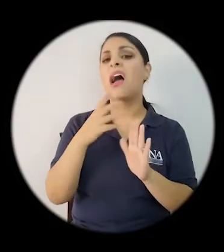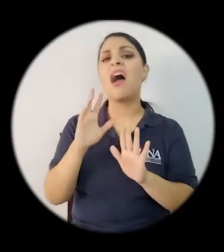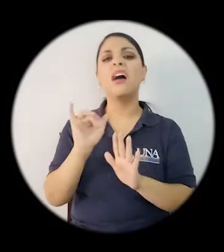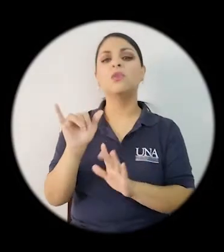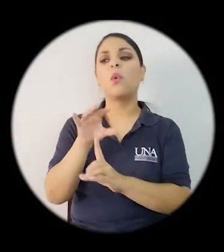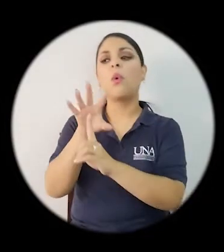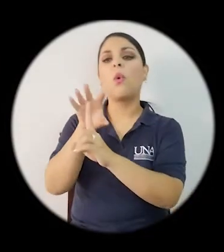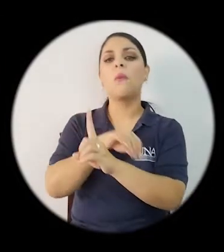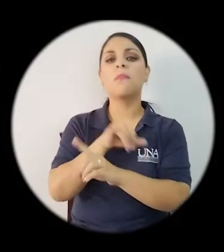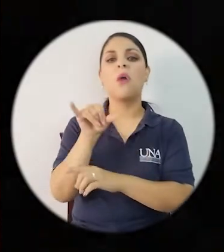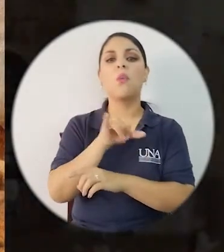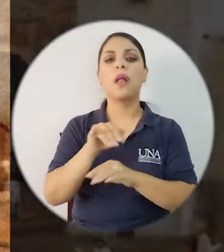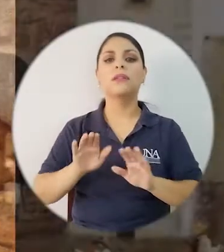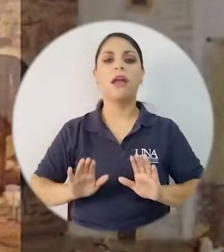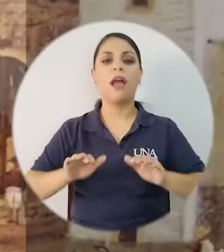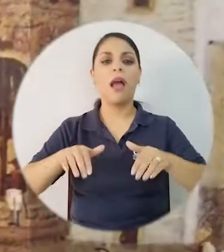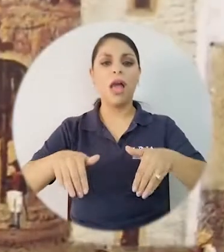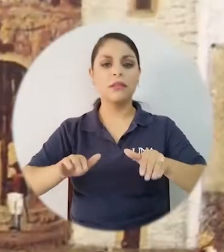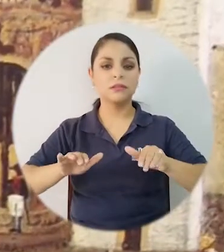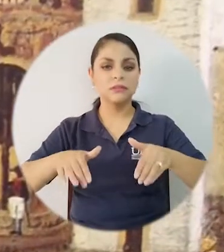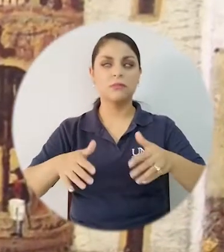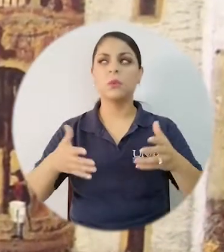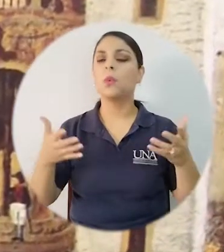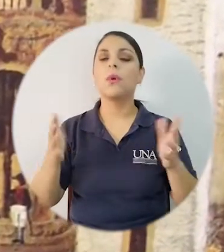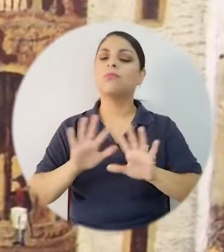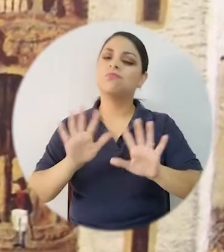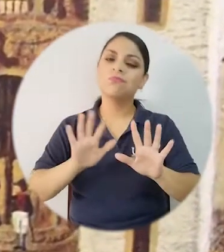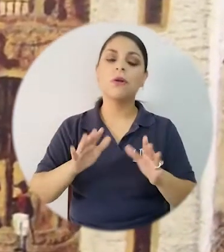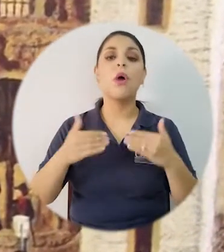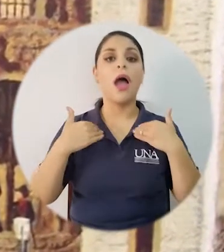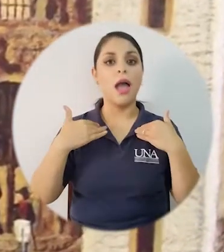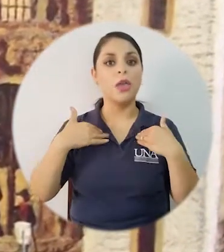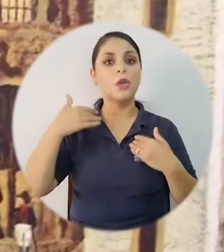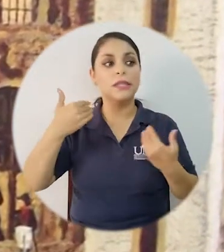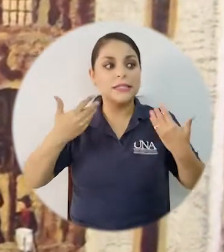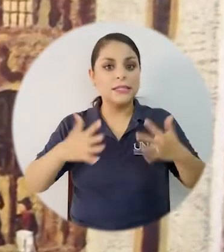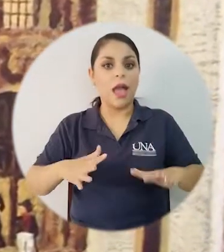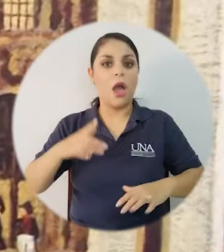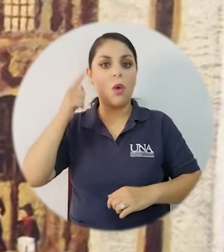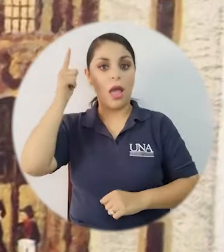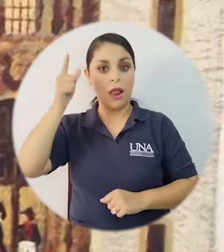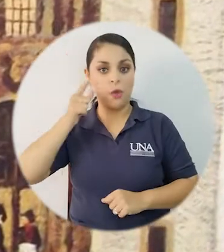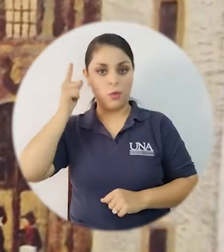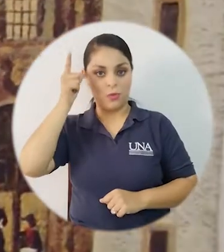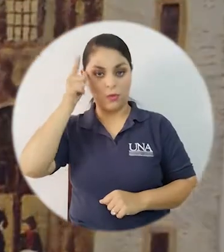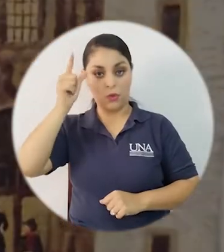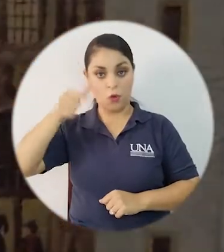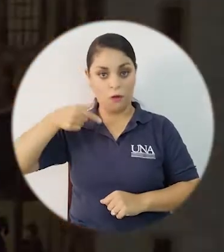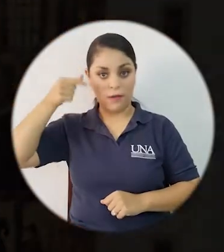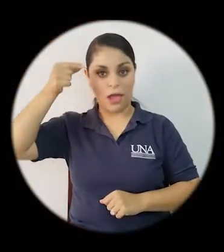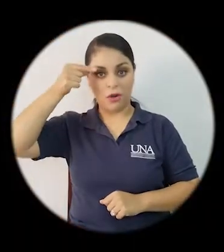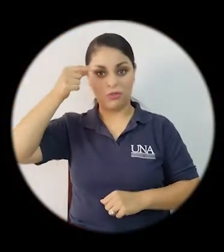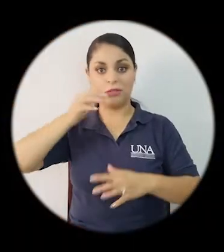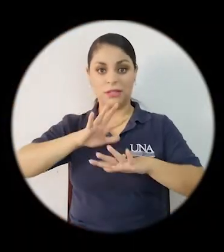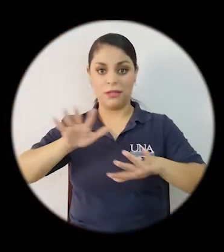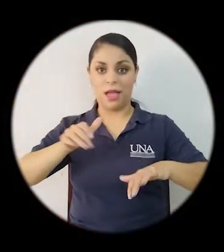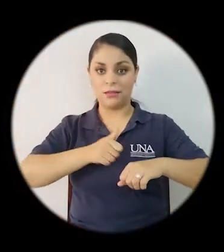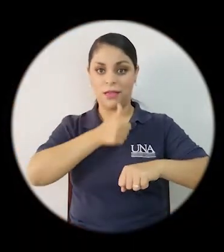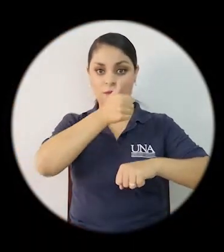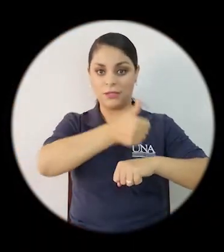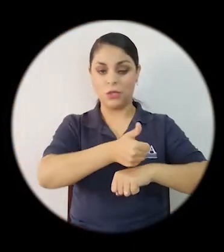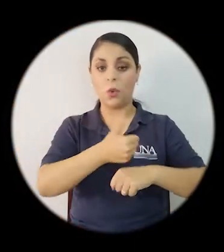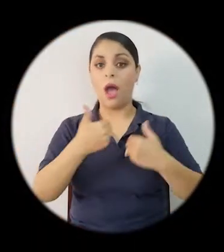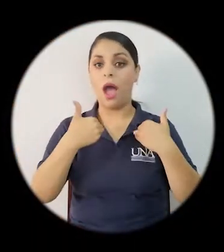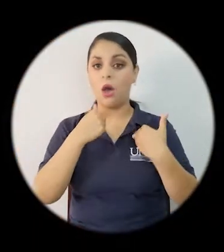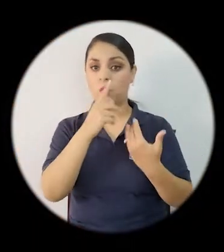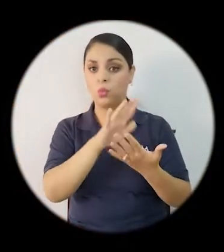que no era una constitución tal cual, pero eso quiere decir que ya hay una lógica de gobierno establecida.